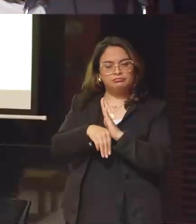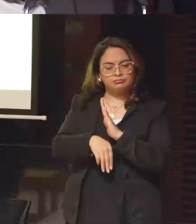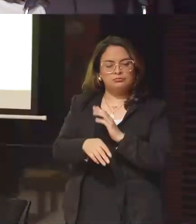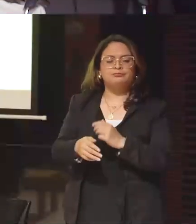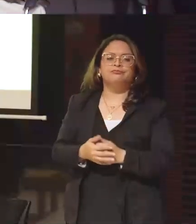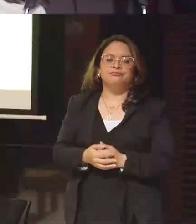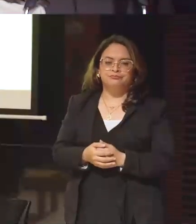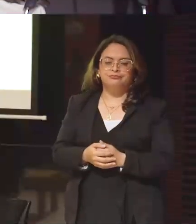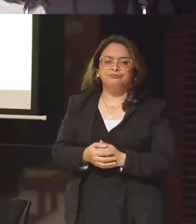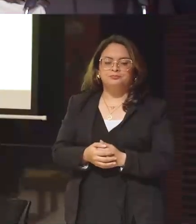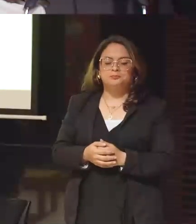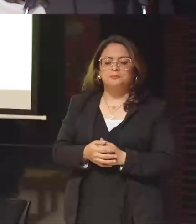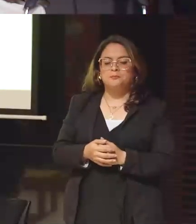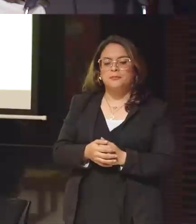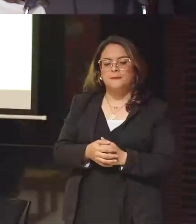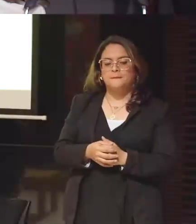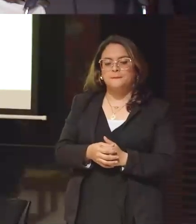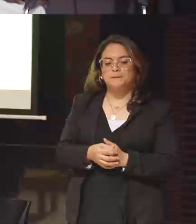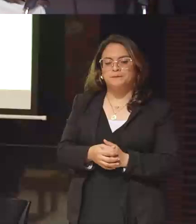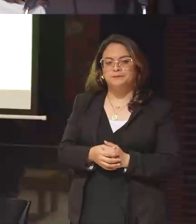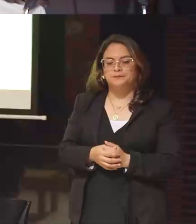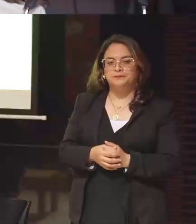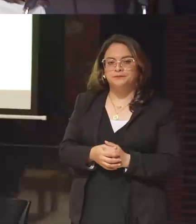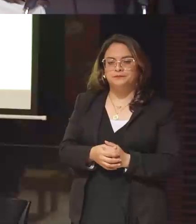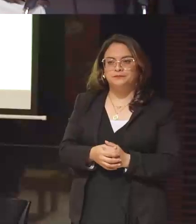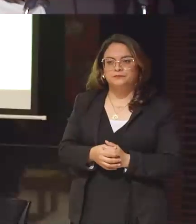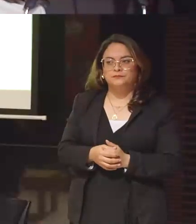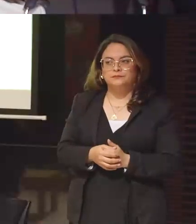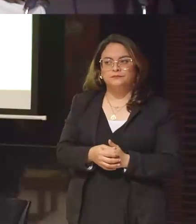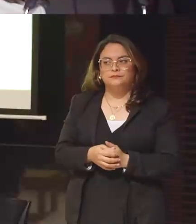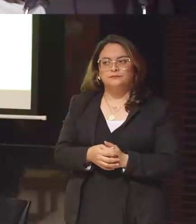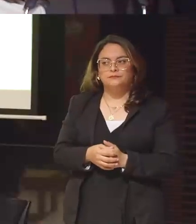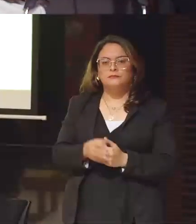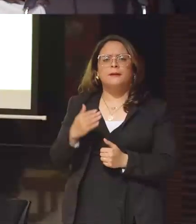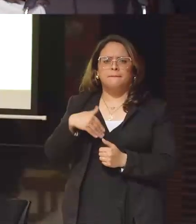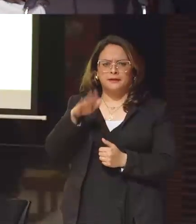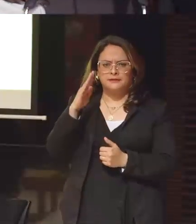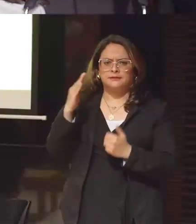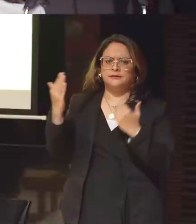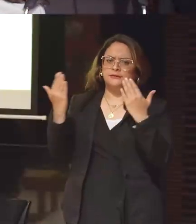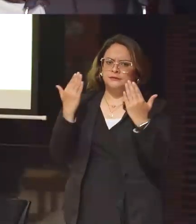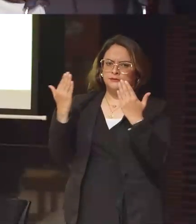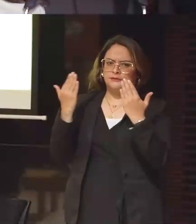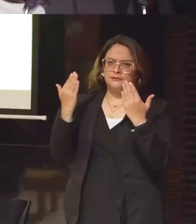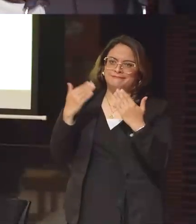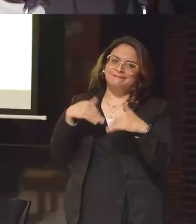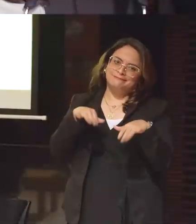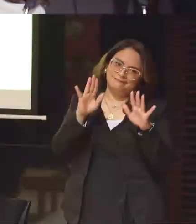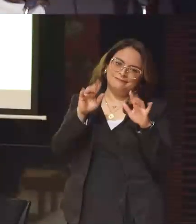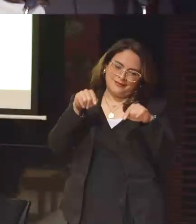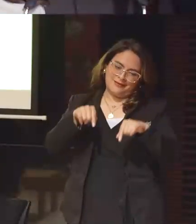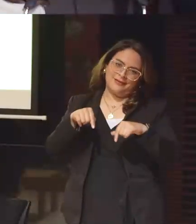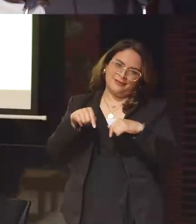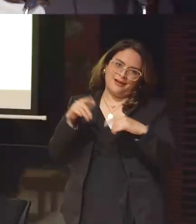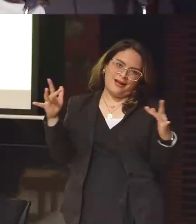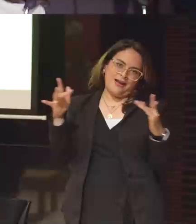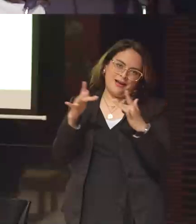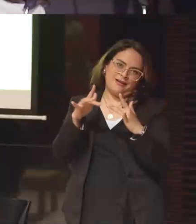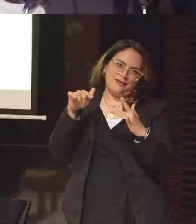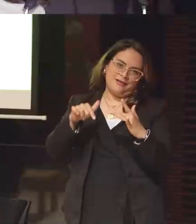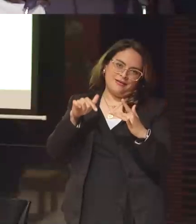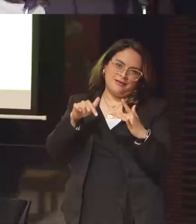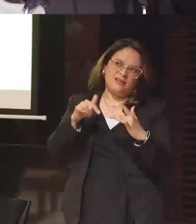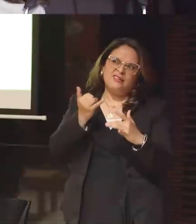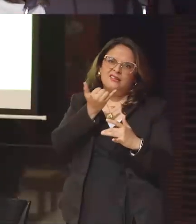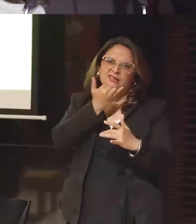Claramente, y el ejemplo con el que más nos comparan, pero además es que es el más apto para esto, es qué